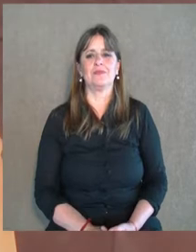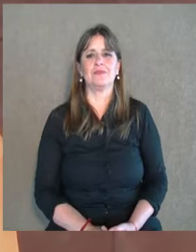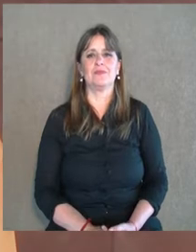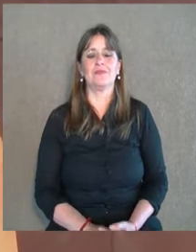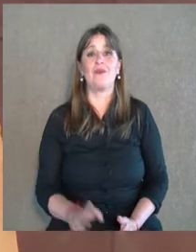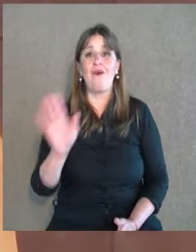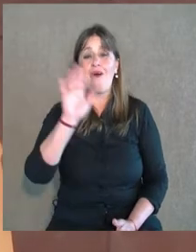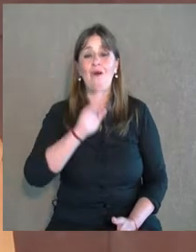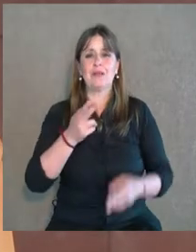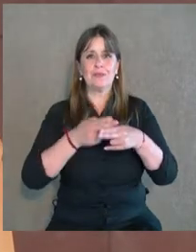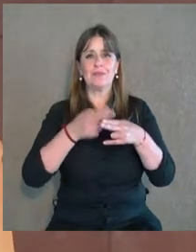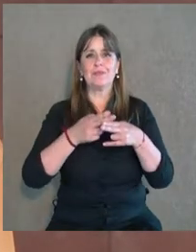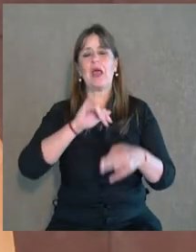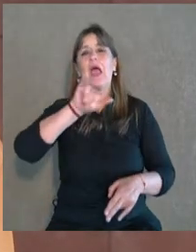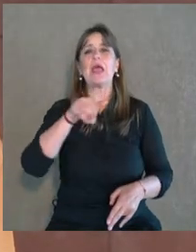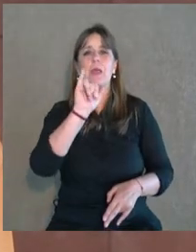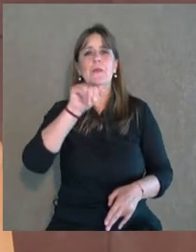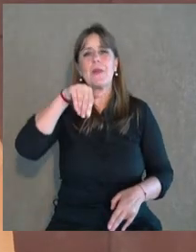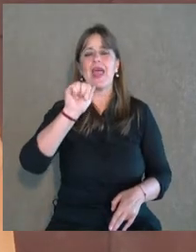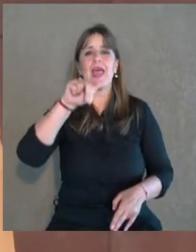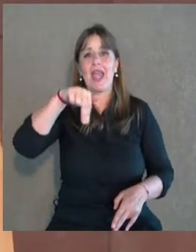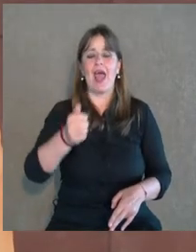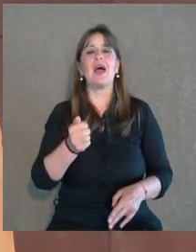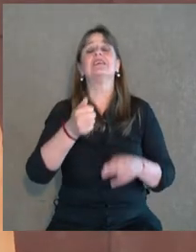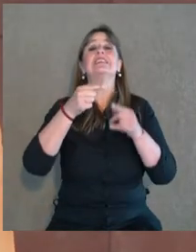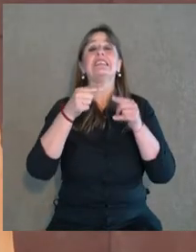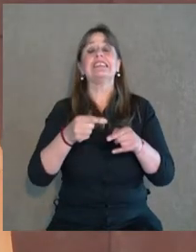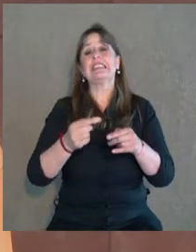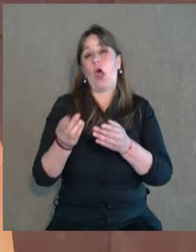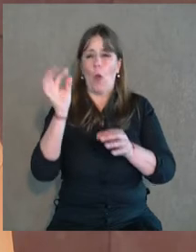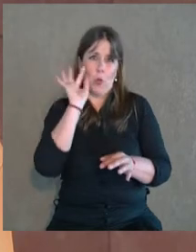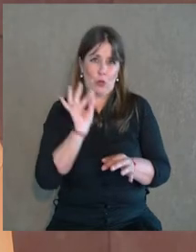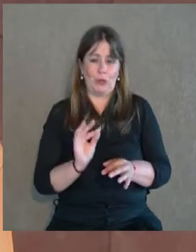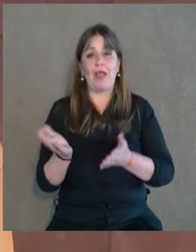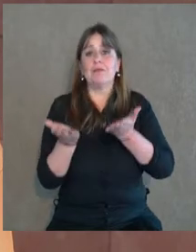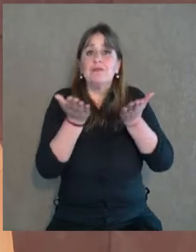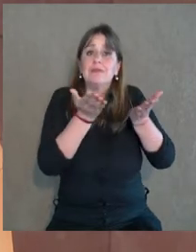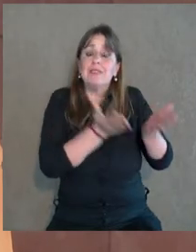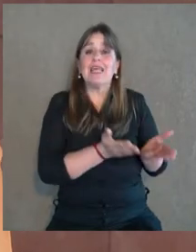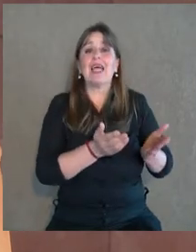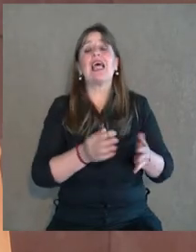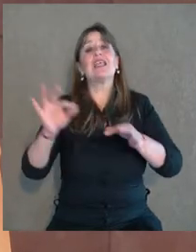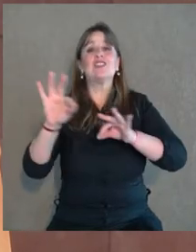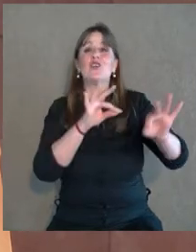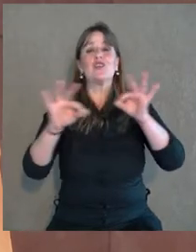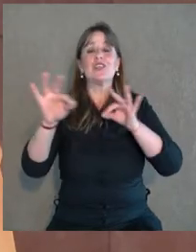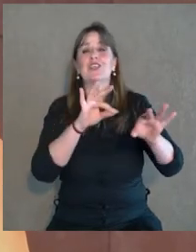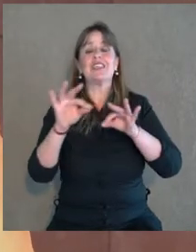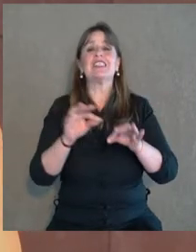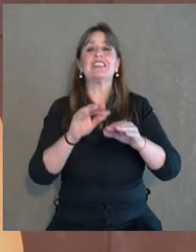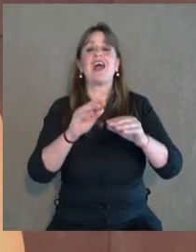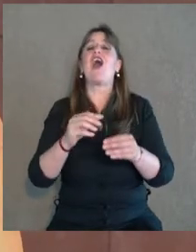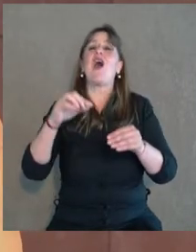hola mi nombre es jimena book sedas y en esta oportunidad queríamos invitarlos al próximo concierto de la orquesta sinfónica del sodre